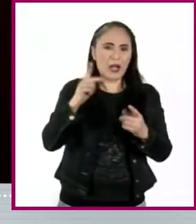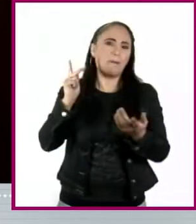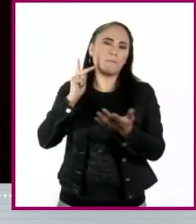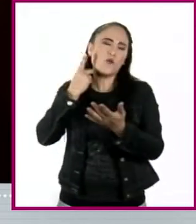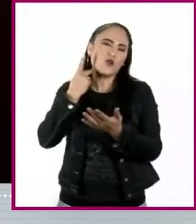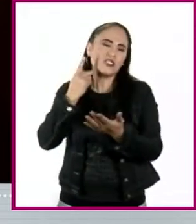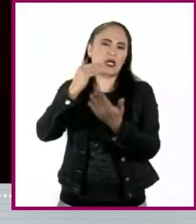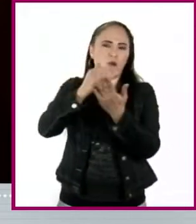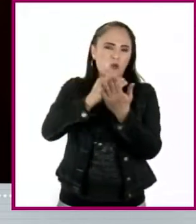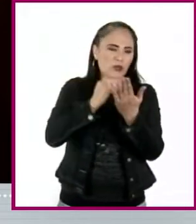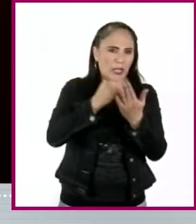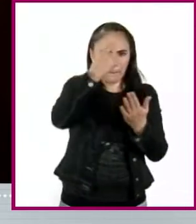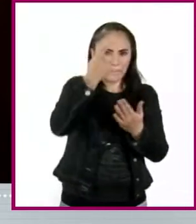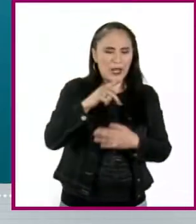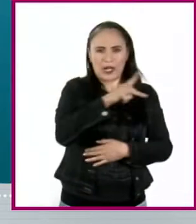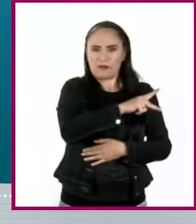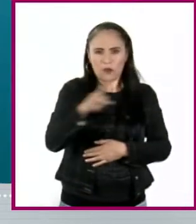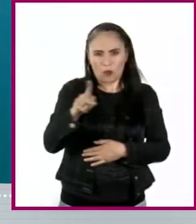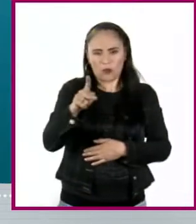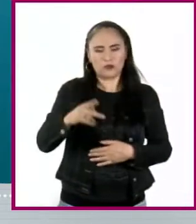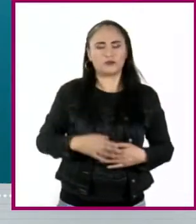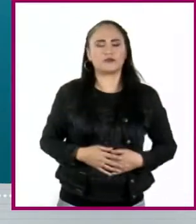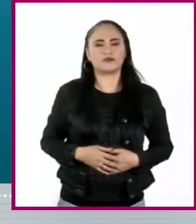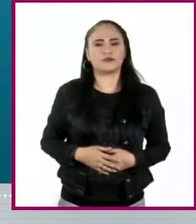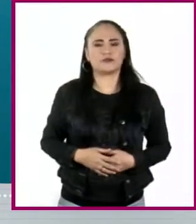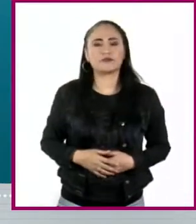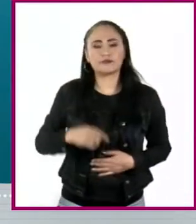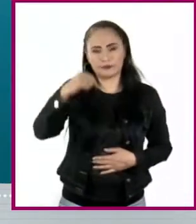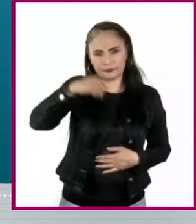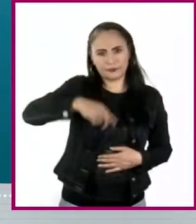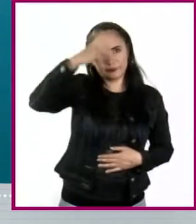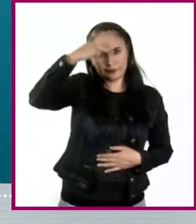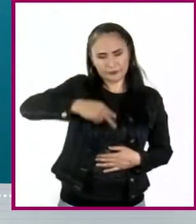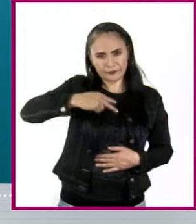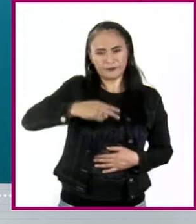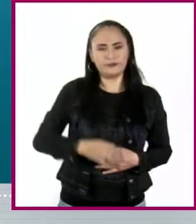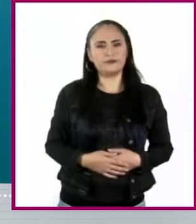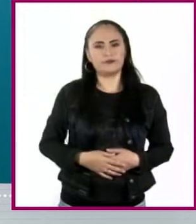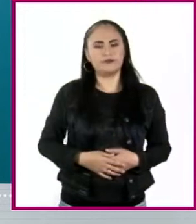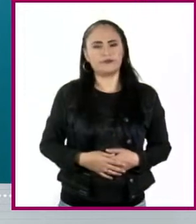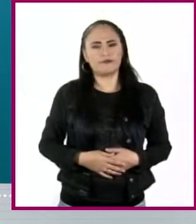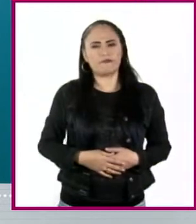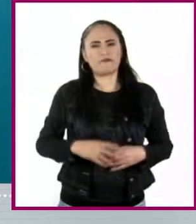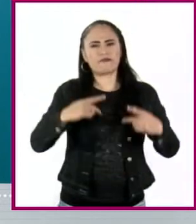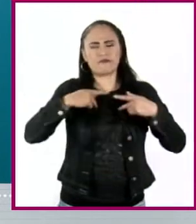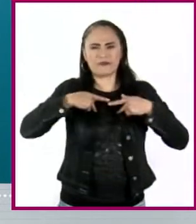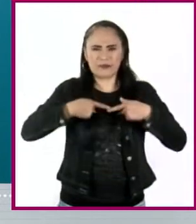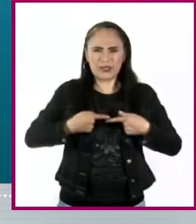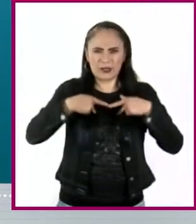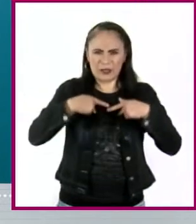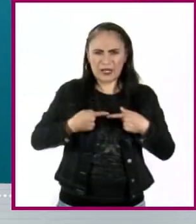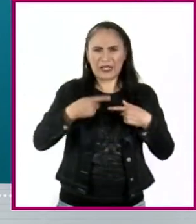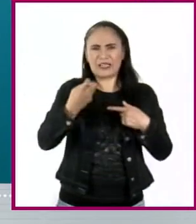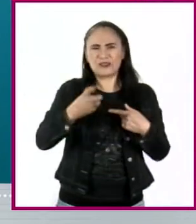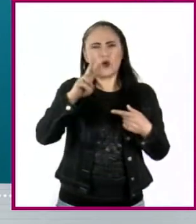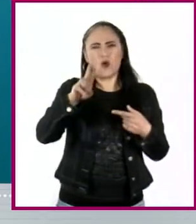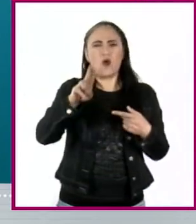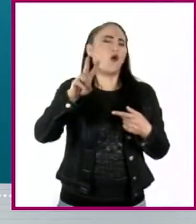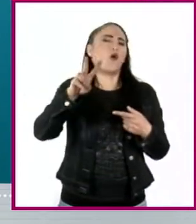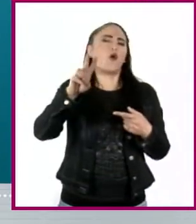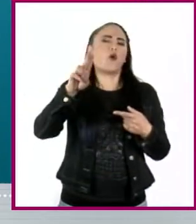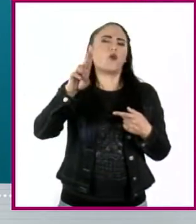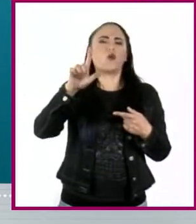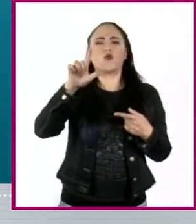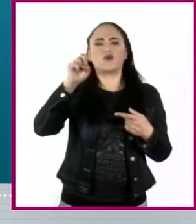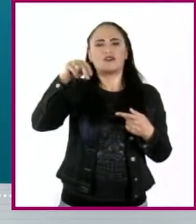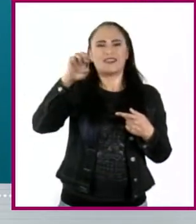De otra manera, son políticas muy limitadas. Por ejemplo, en México, ¿qué impactos tiene la vulnerabilidad en la vida social? ¿Podrías mencionarnos